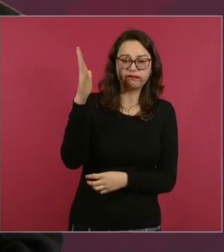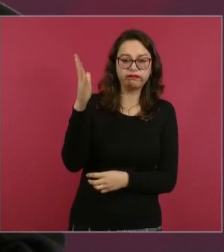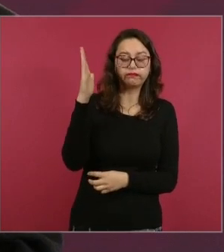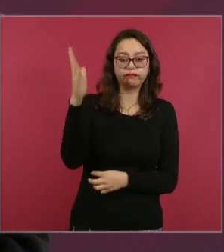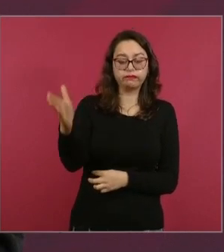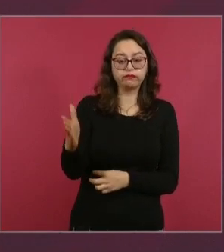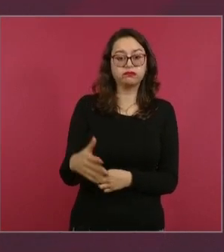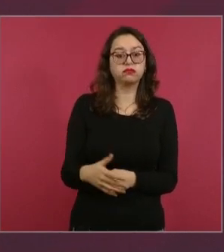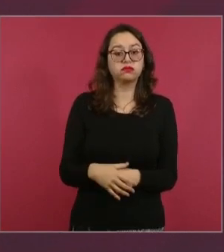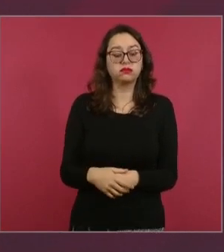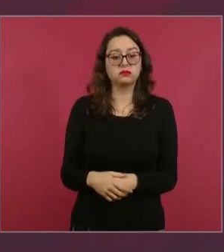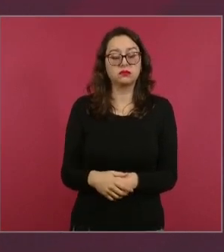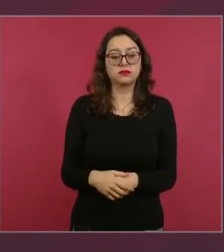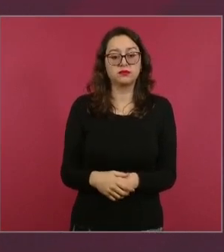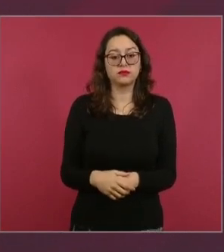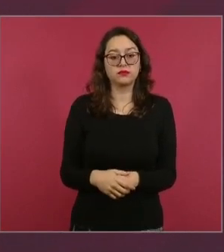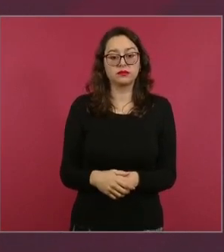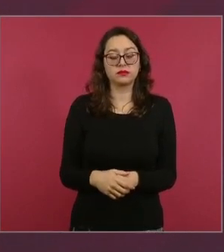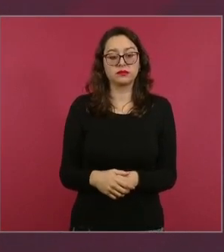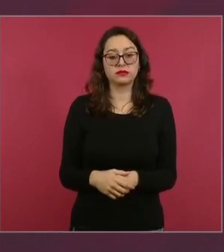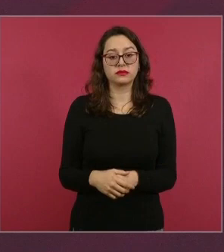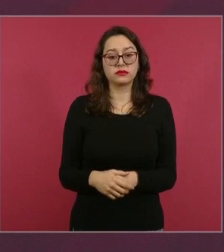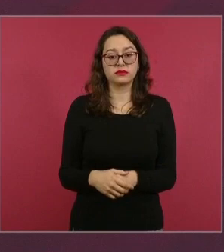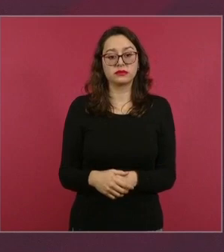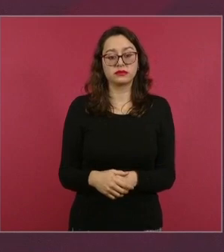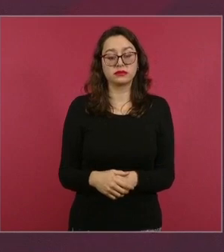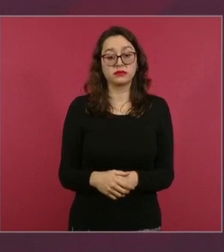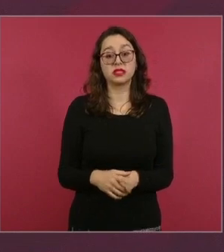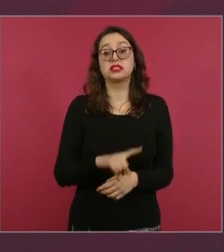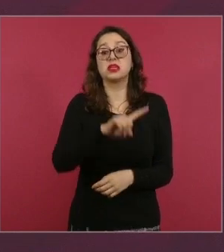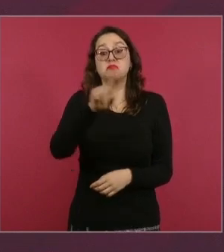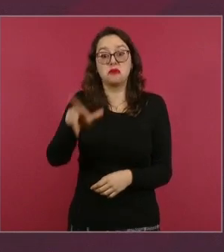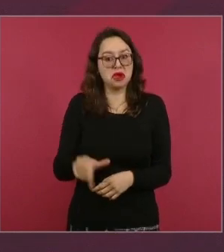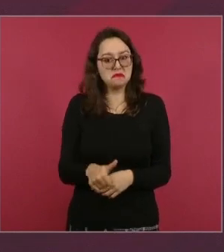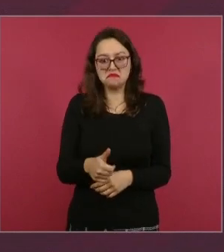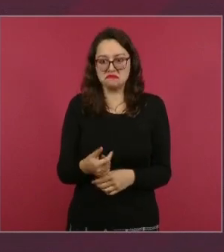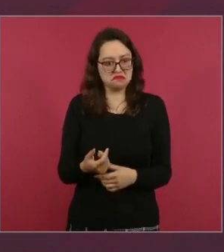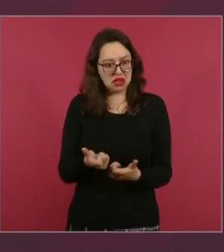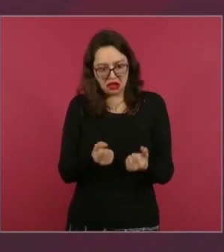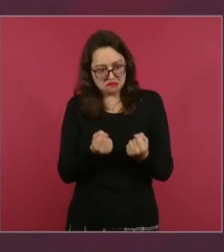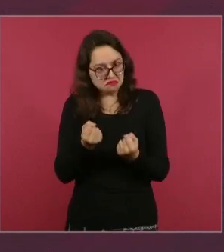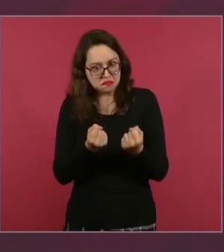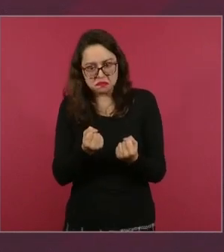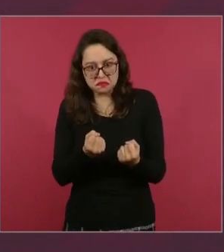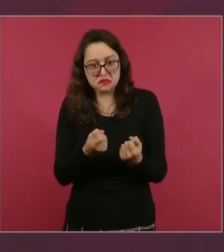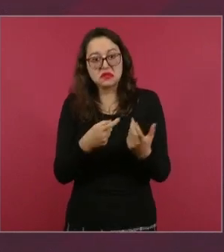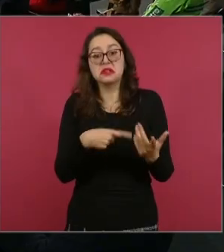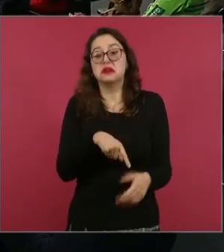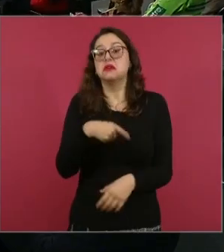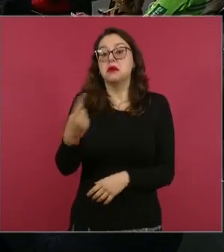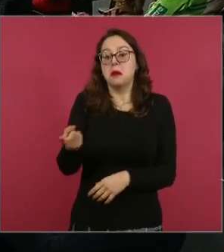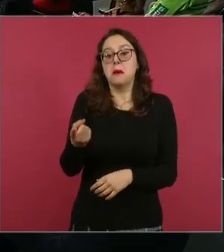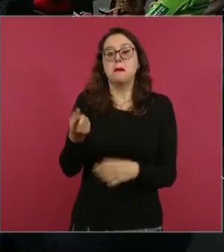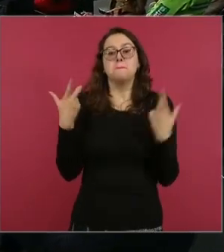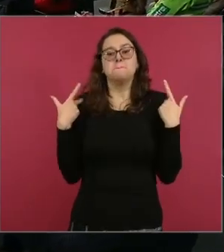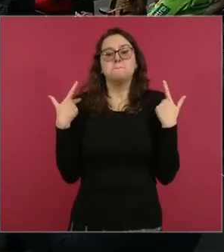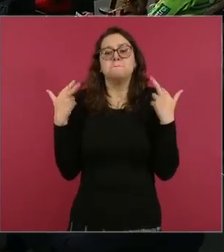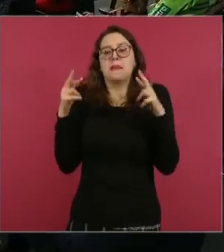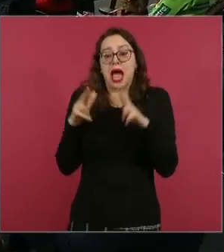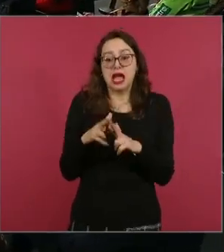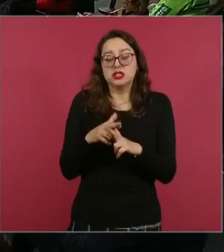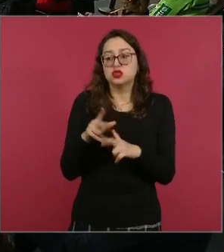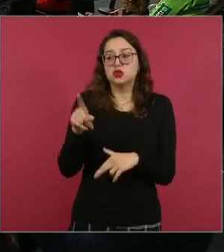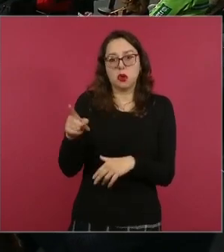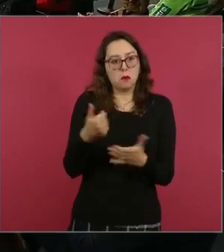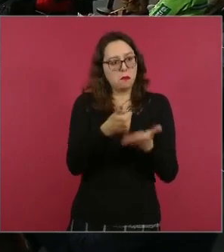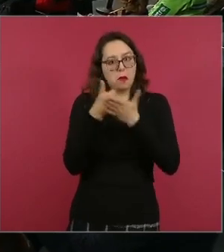camionetas dos camionetas de un maestro una estaquita